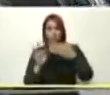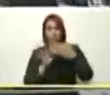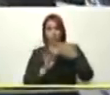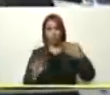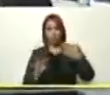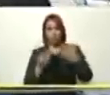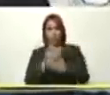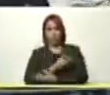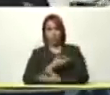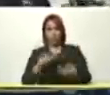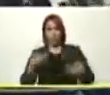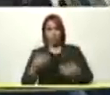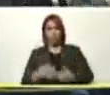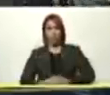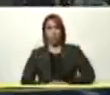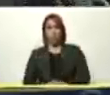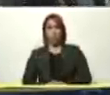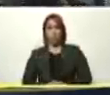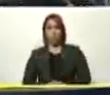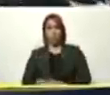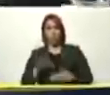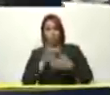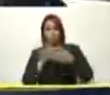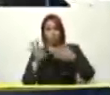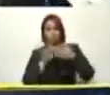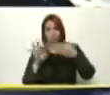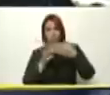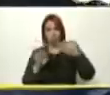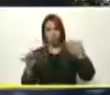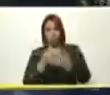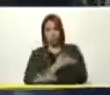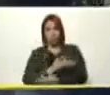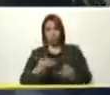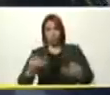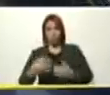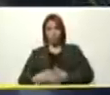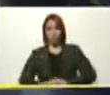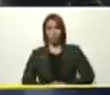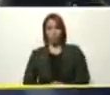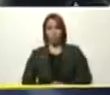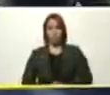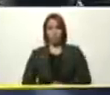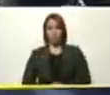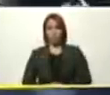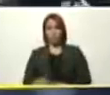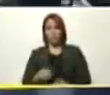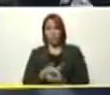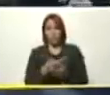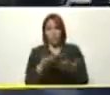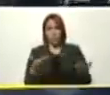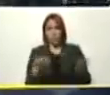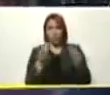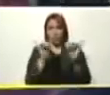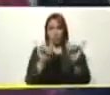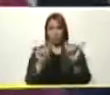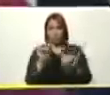compadre. Que funcione perfecto. Y sean ustedes quienes